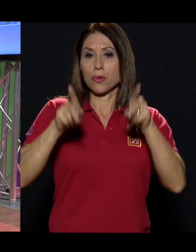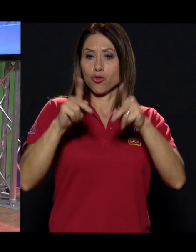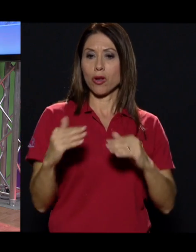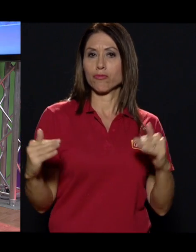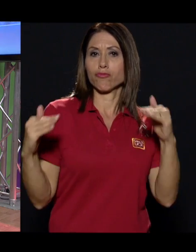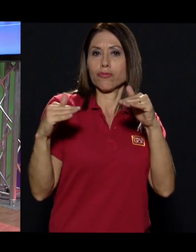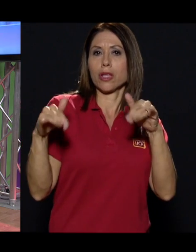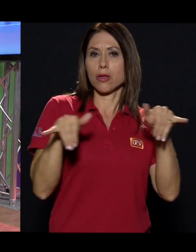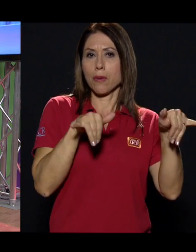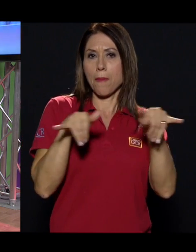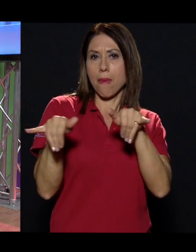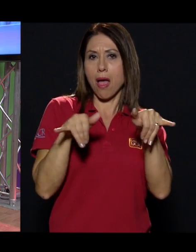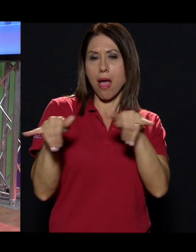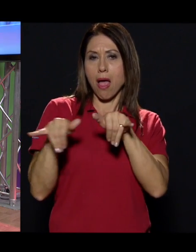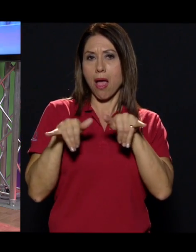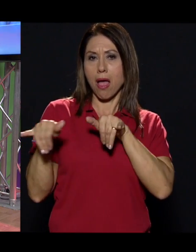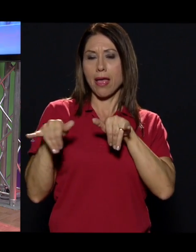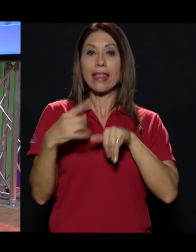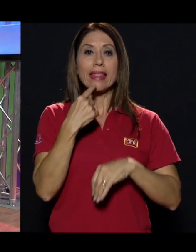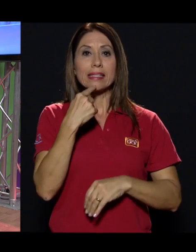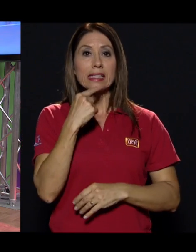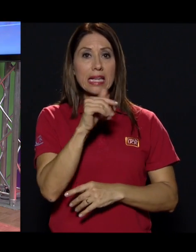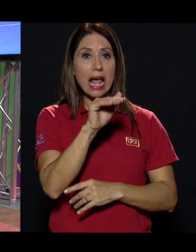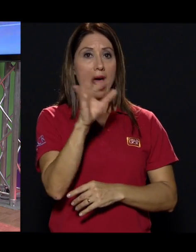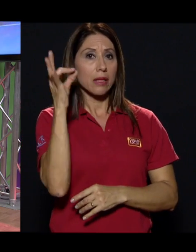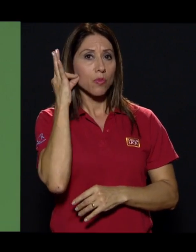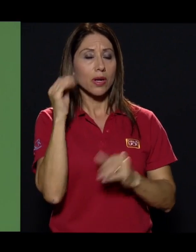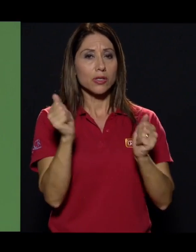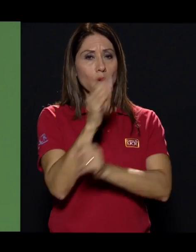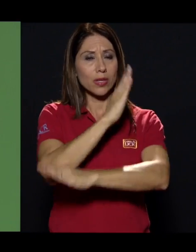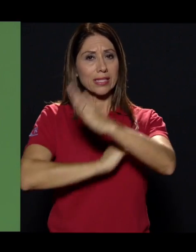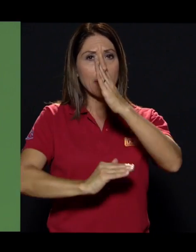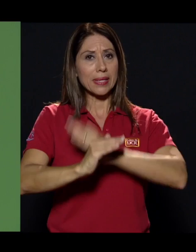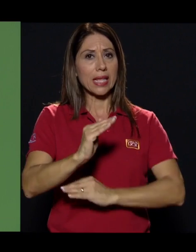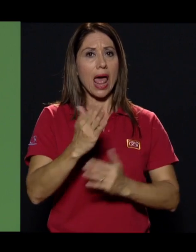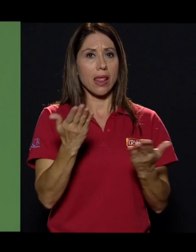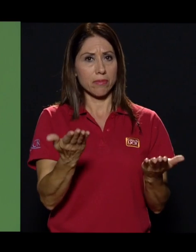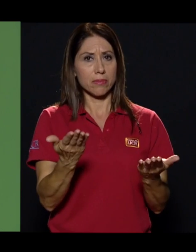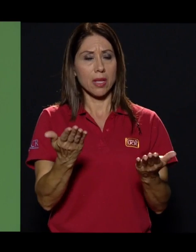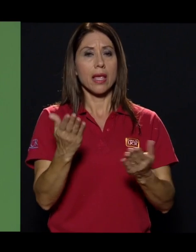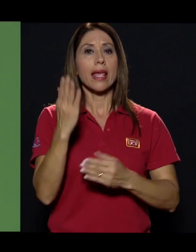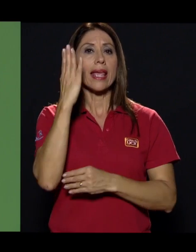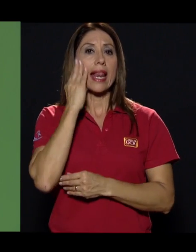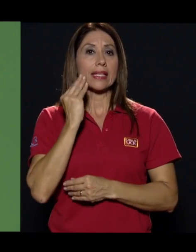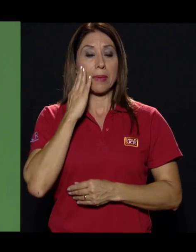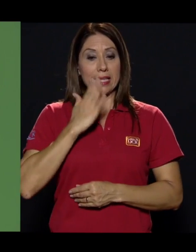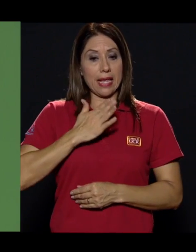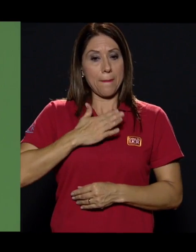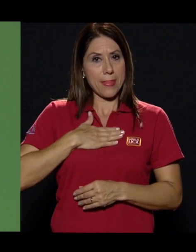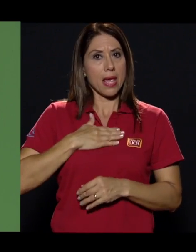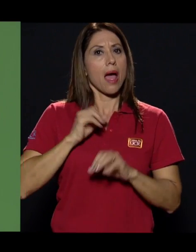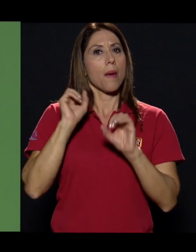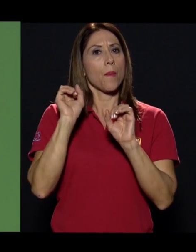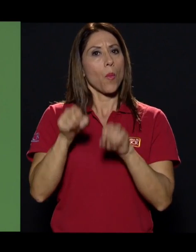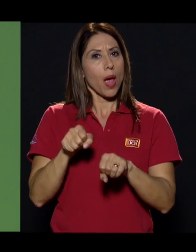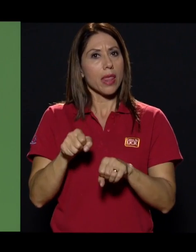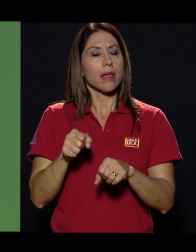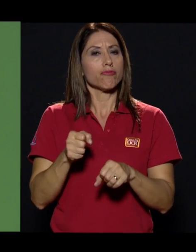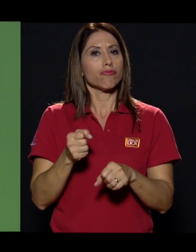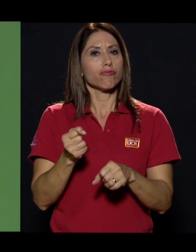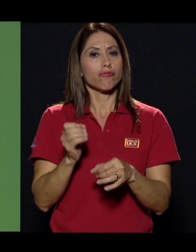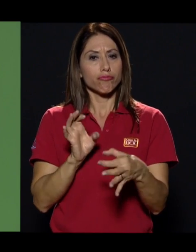entre pares o entre iguales, ¿verdad? Decirle a las mujeres con discapacidad que la experiencia mía le puede